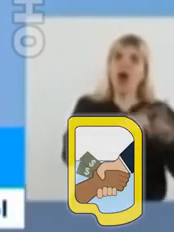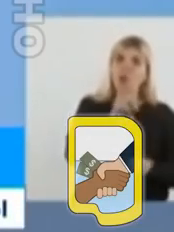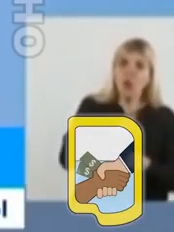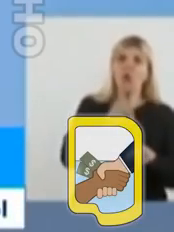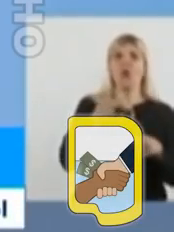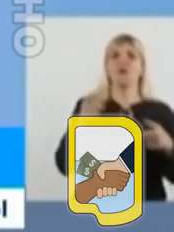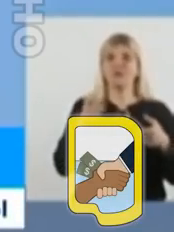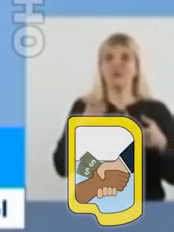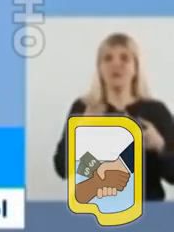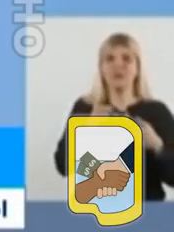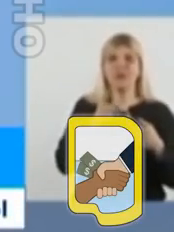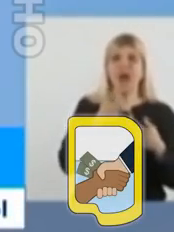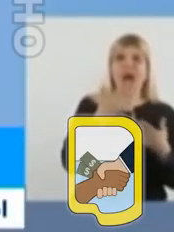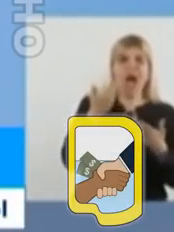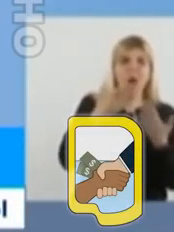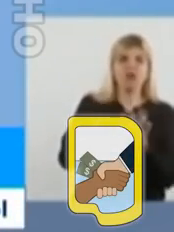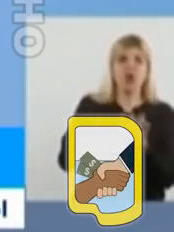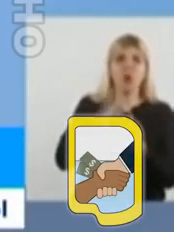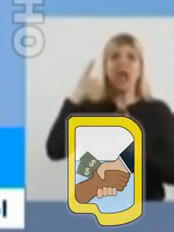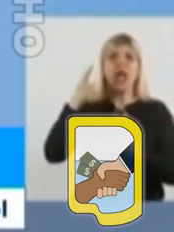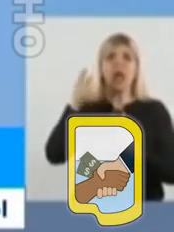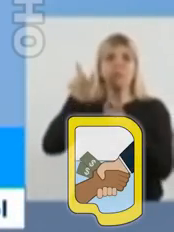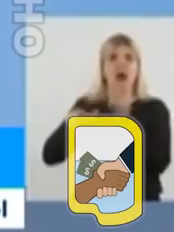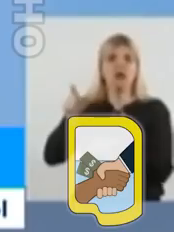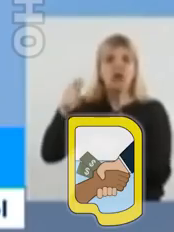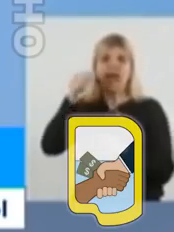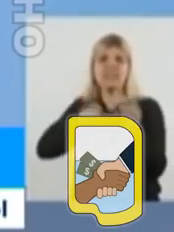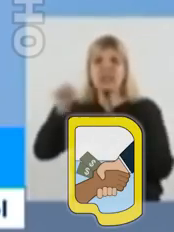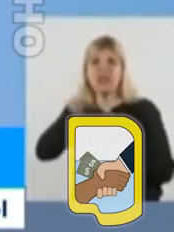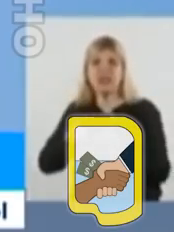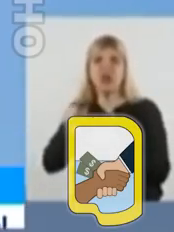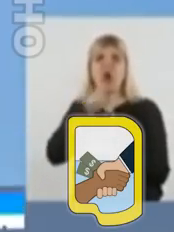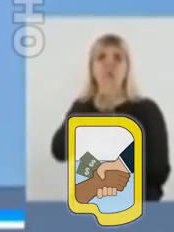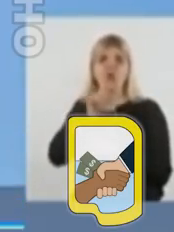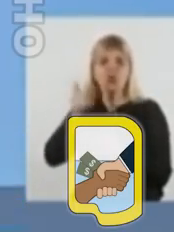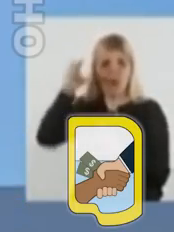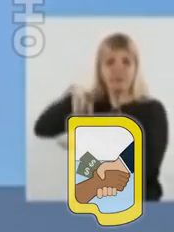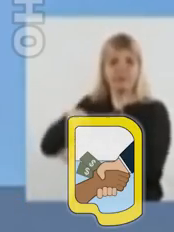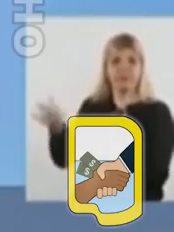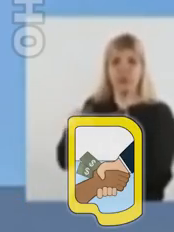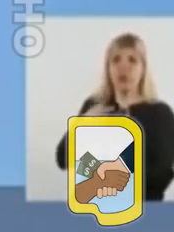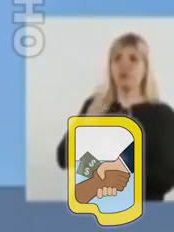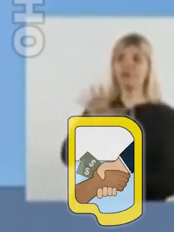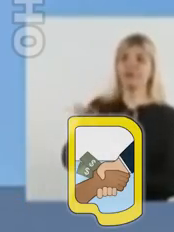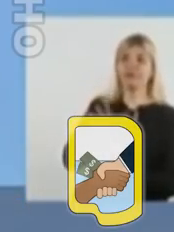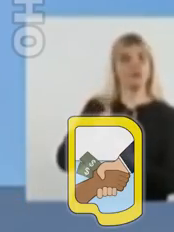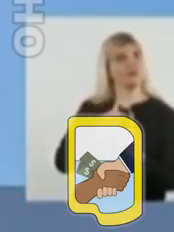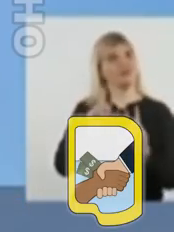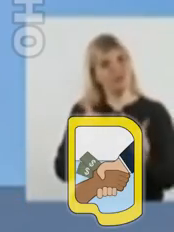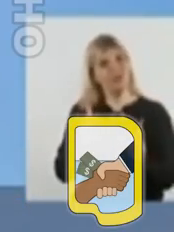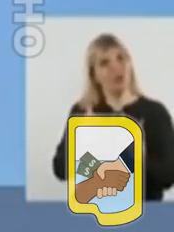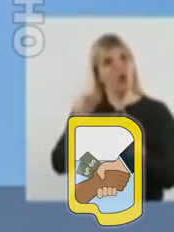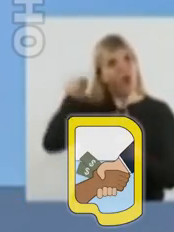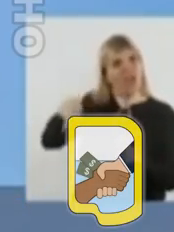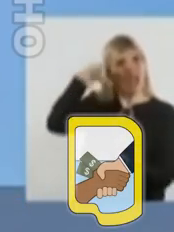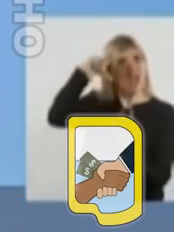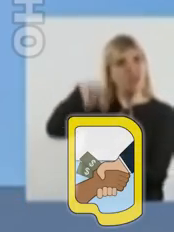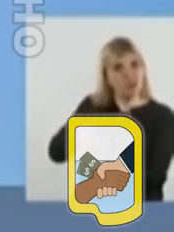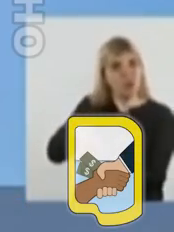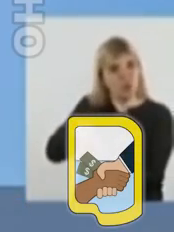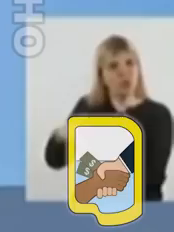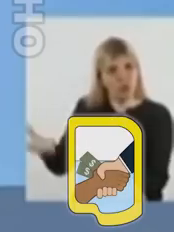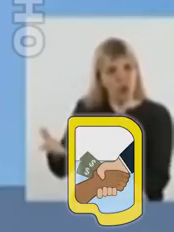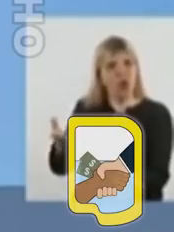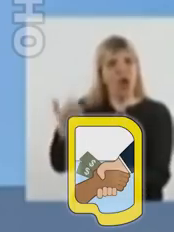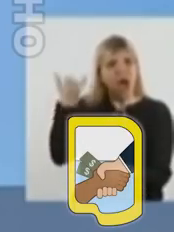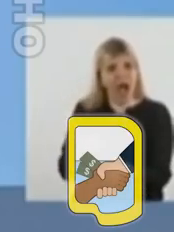calidad científica rusa, ¿no? Pero el instituto en donde la vacuna se desarrolló es un instituto que tiene